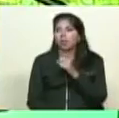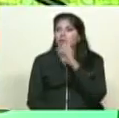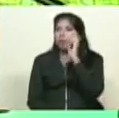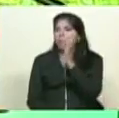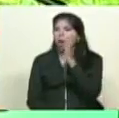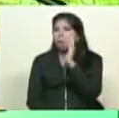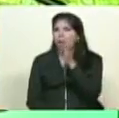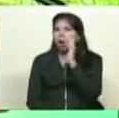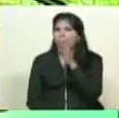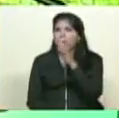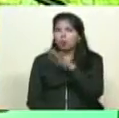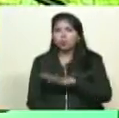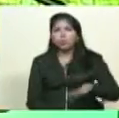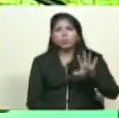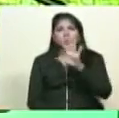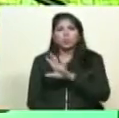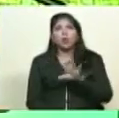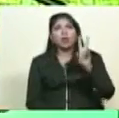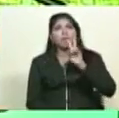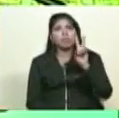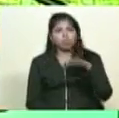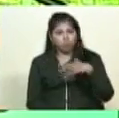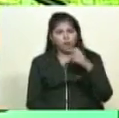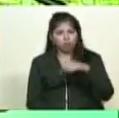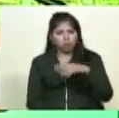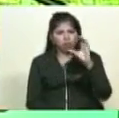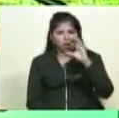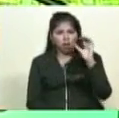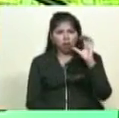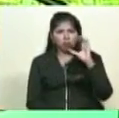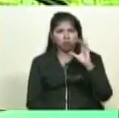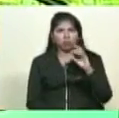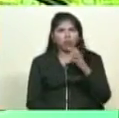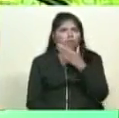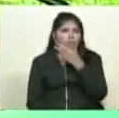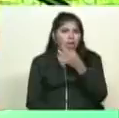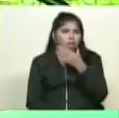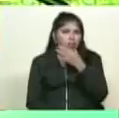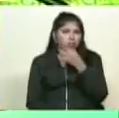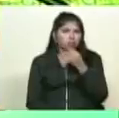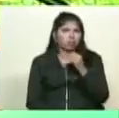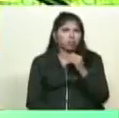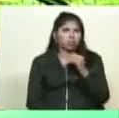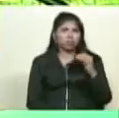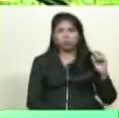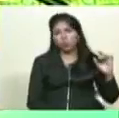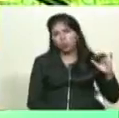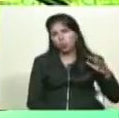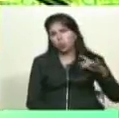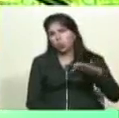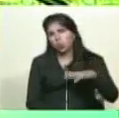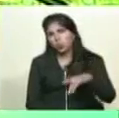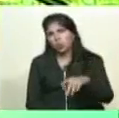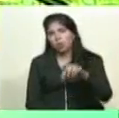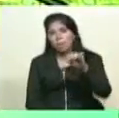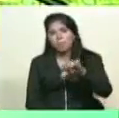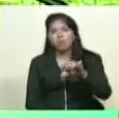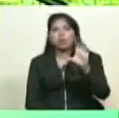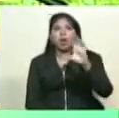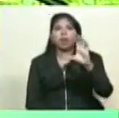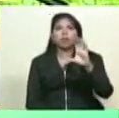sectoriales. Pueden ser en Caracas, por la facilidad todo el mundo de moverse para Caracas,